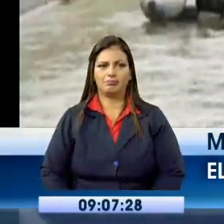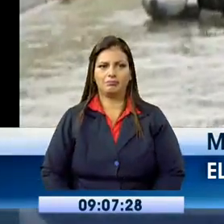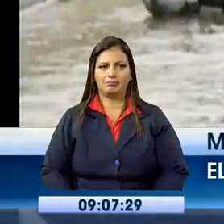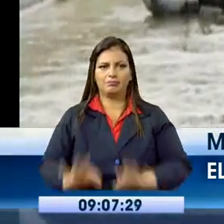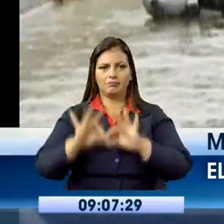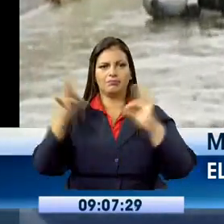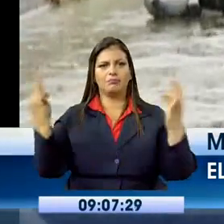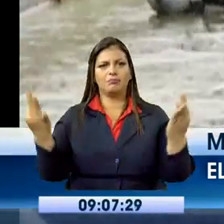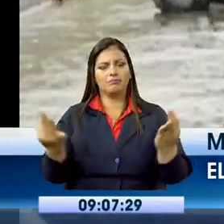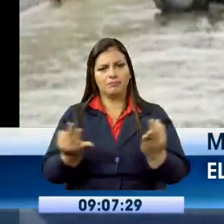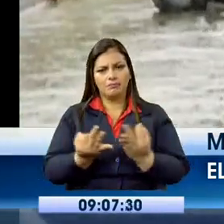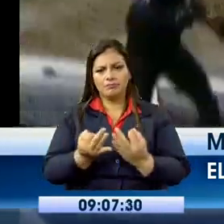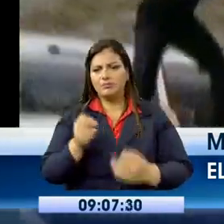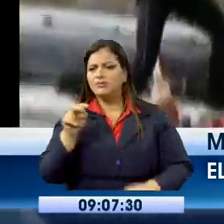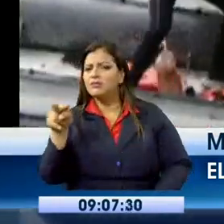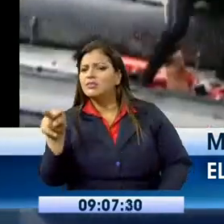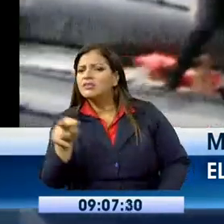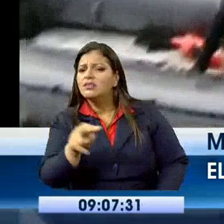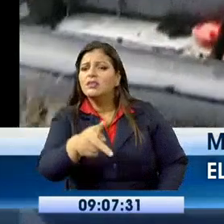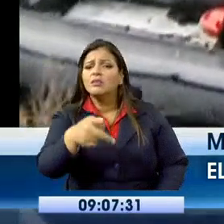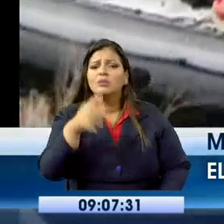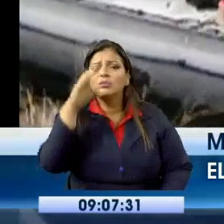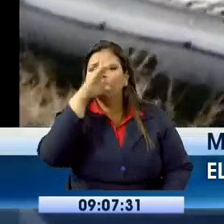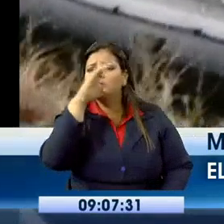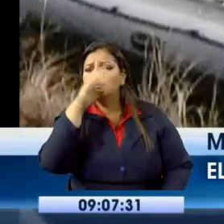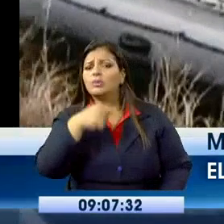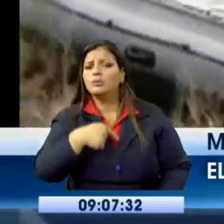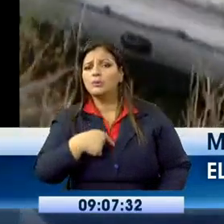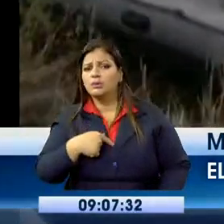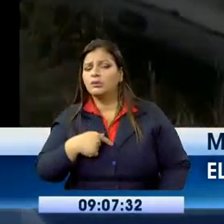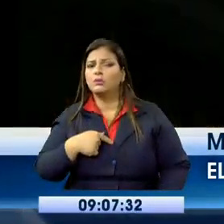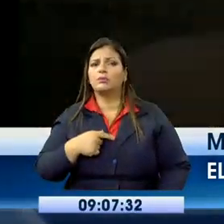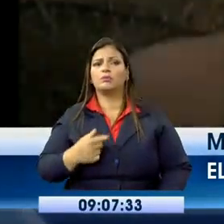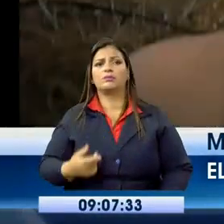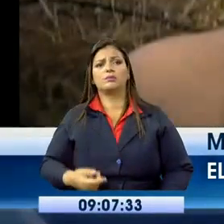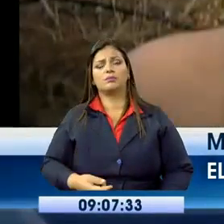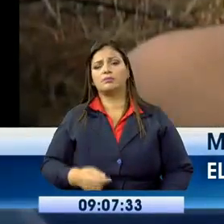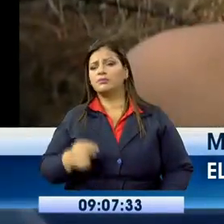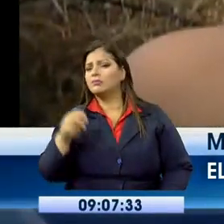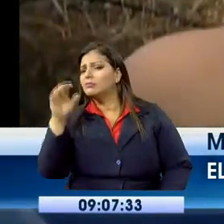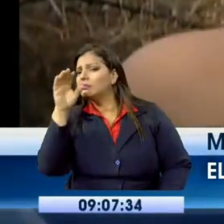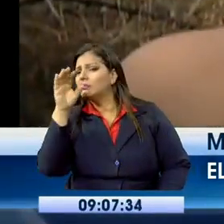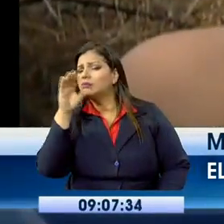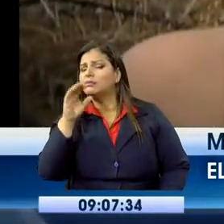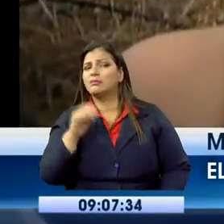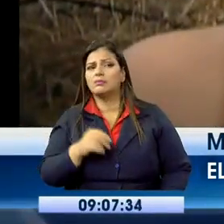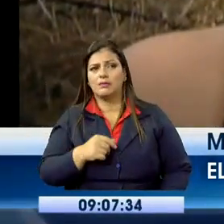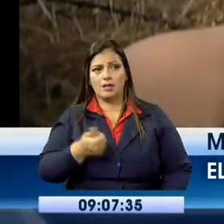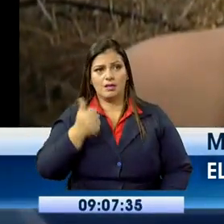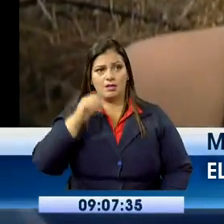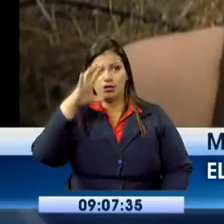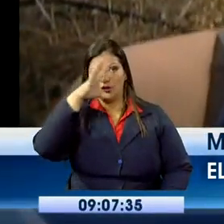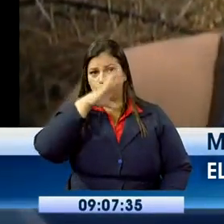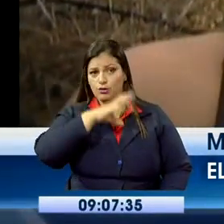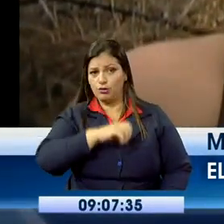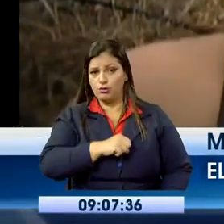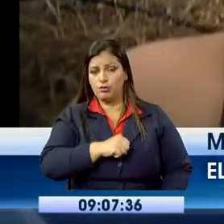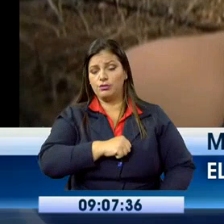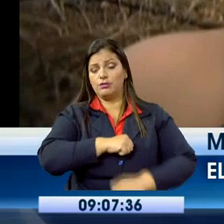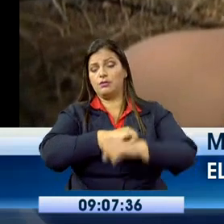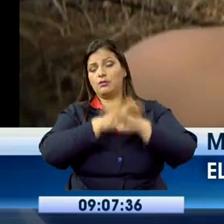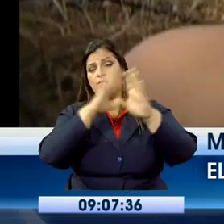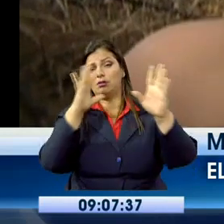minuto, seguían atentos al recorrido de las autoridades. Andamos desde anoche, hasta ahorita, como usted nos ve, toda la noche